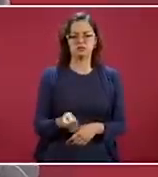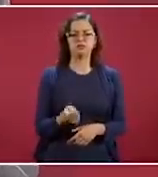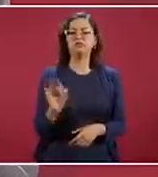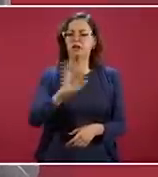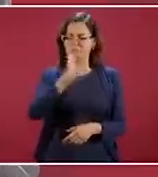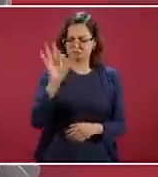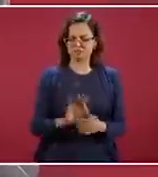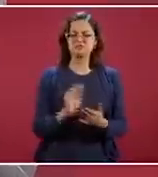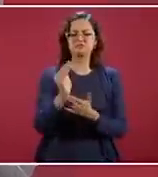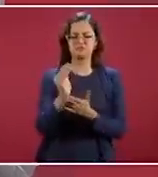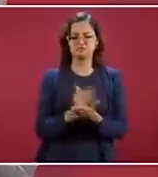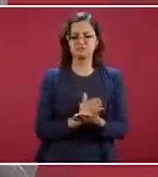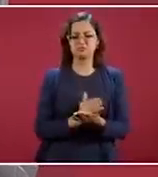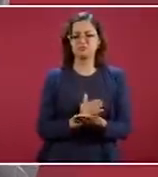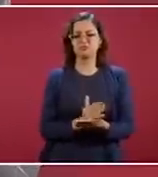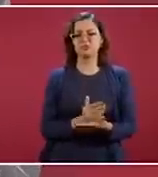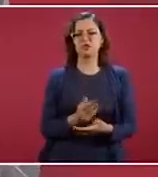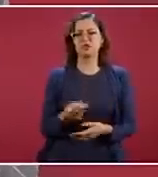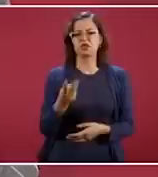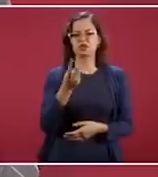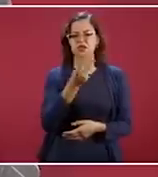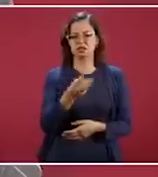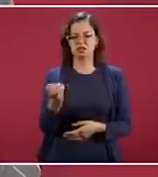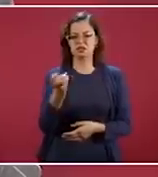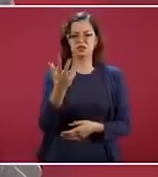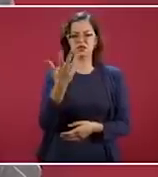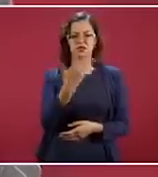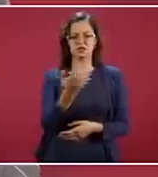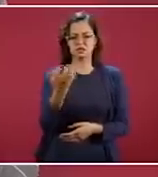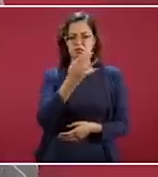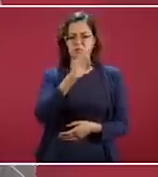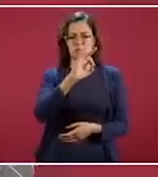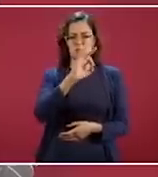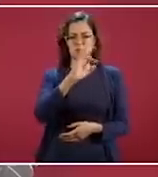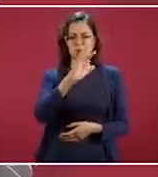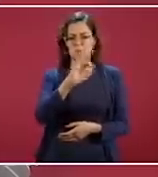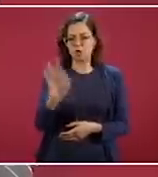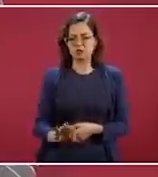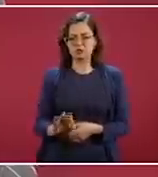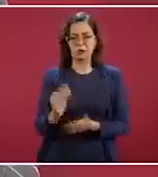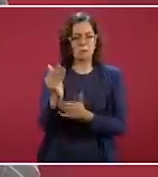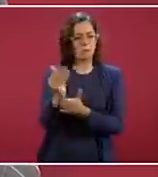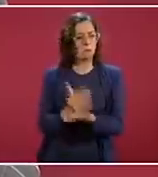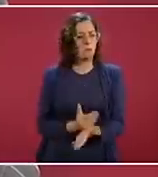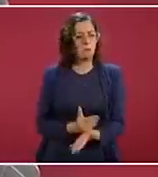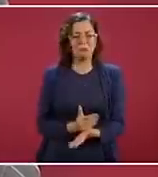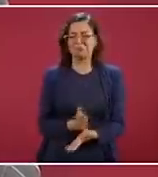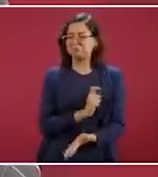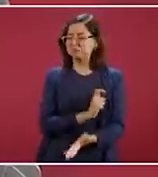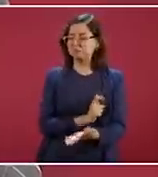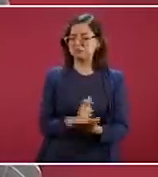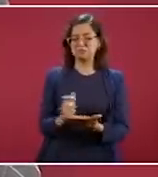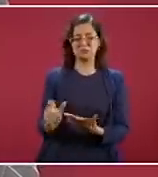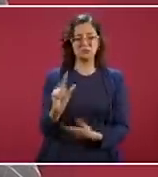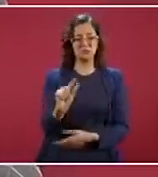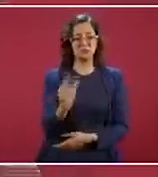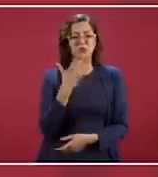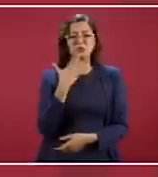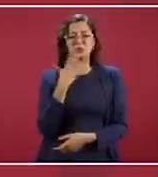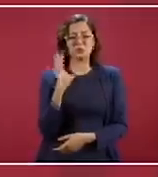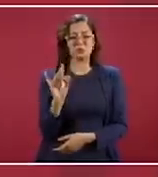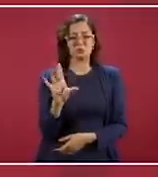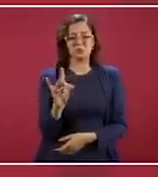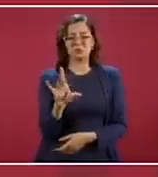descuento de casi de 300% a 500%, y es muy simbólico ahora lo que se está cobrando a